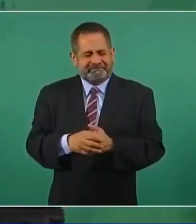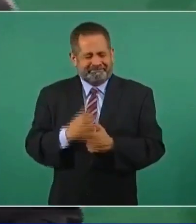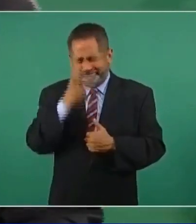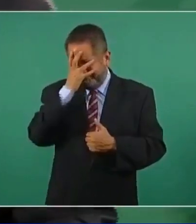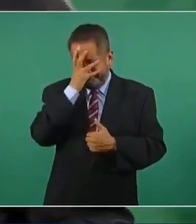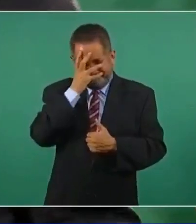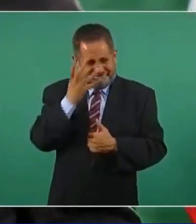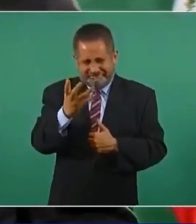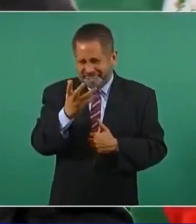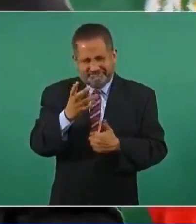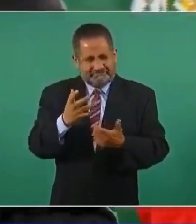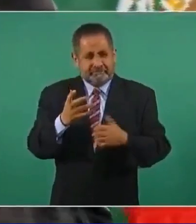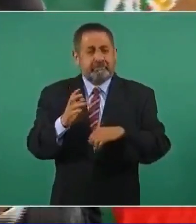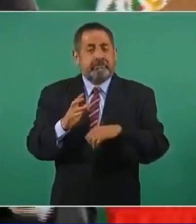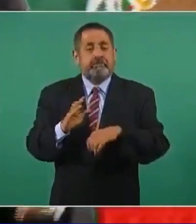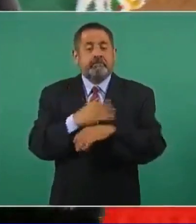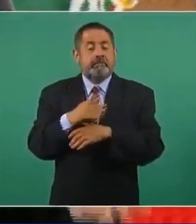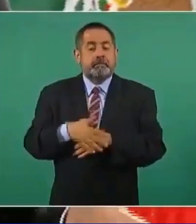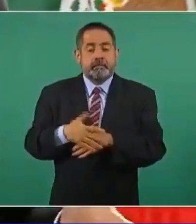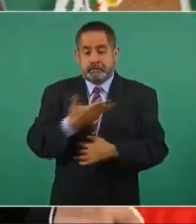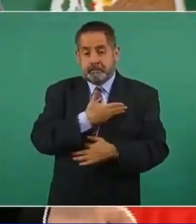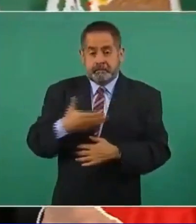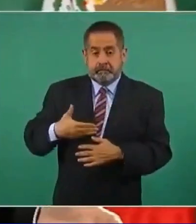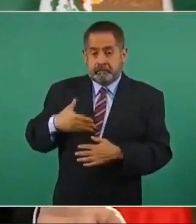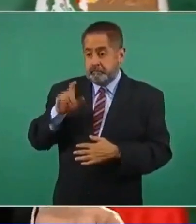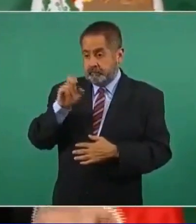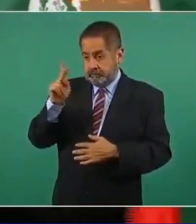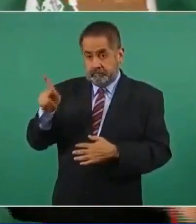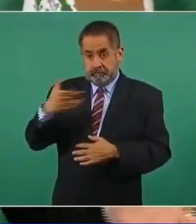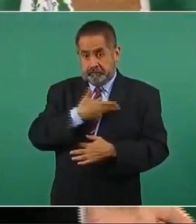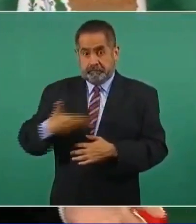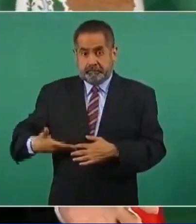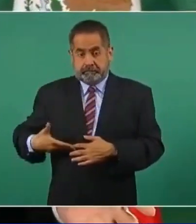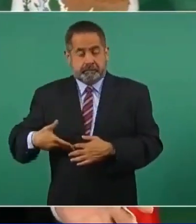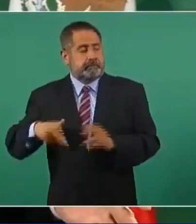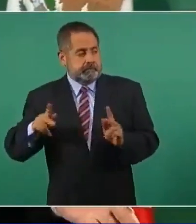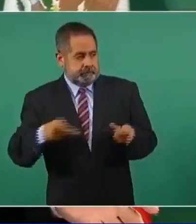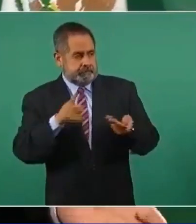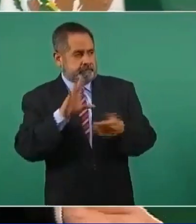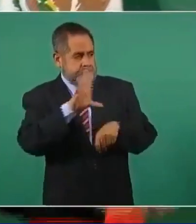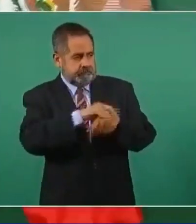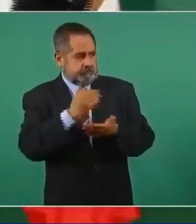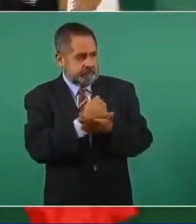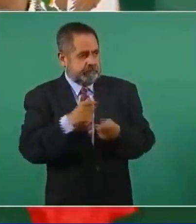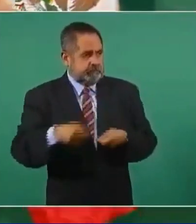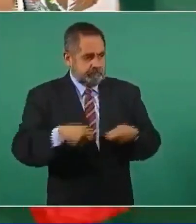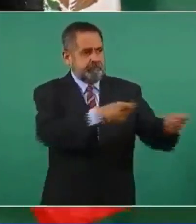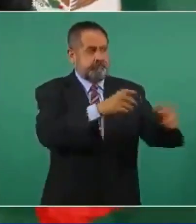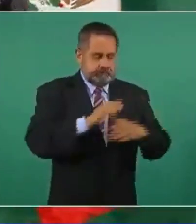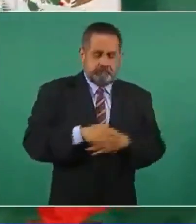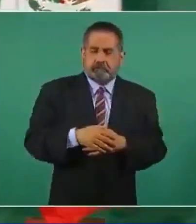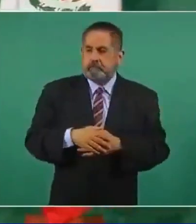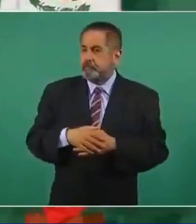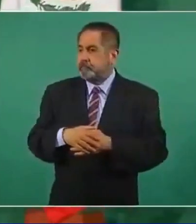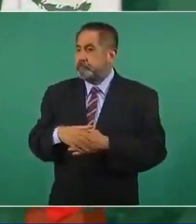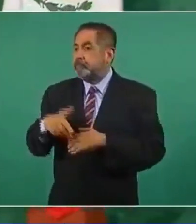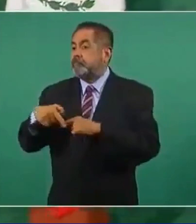descarado, es que termina Zedillo su mandato y se va a trabajar de